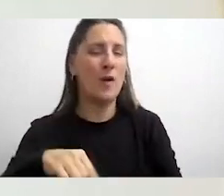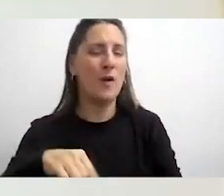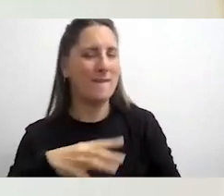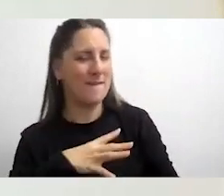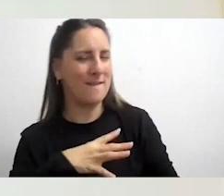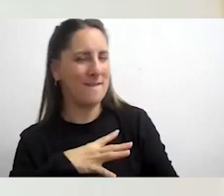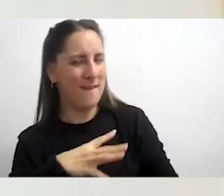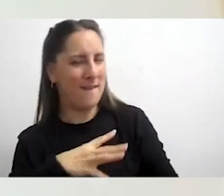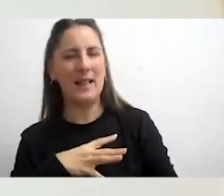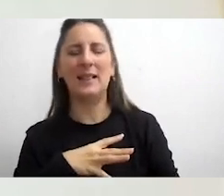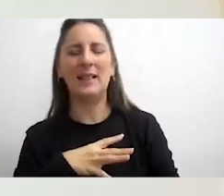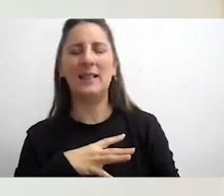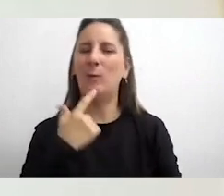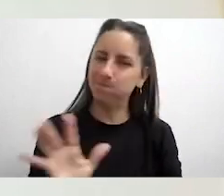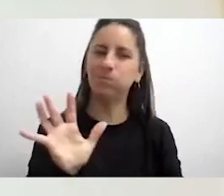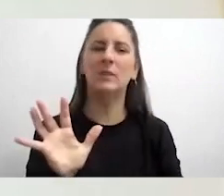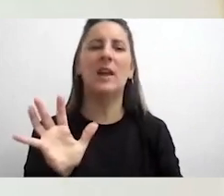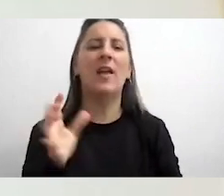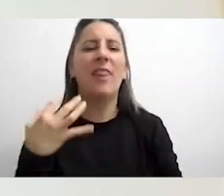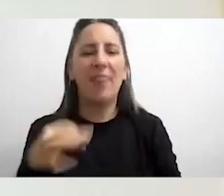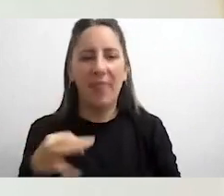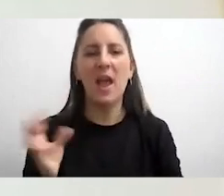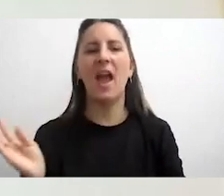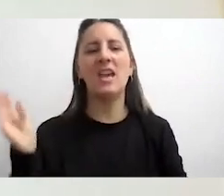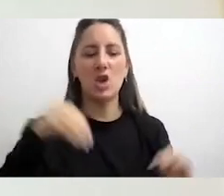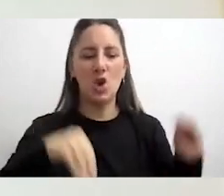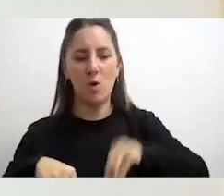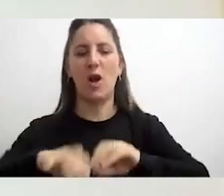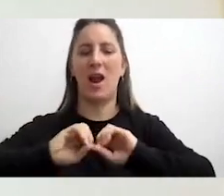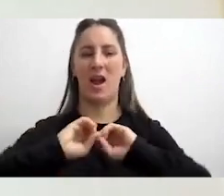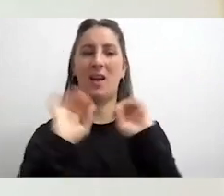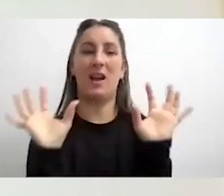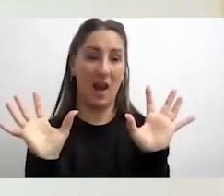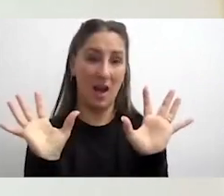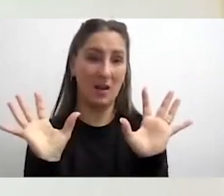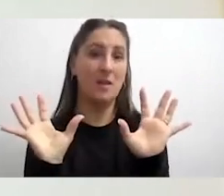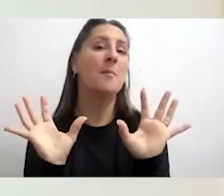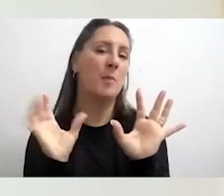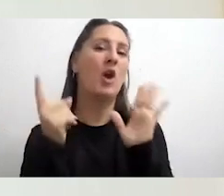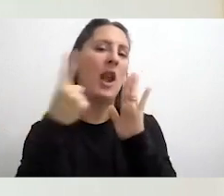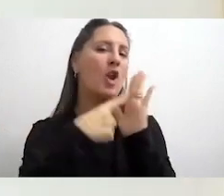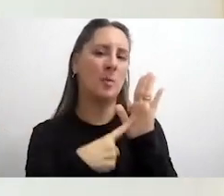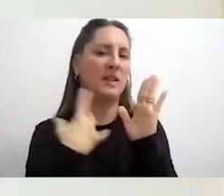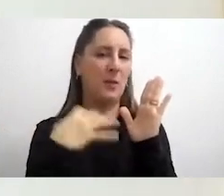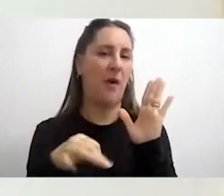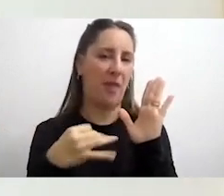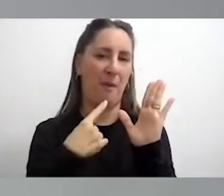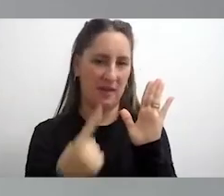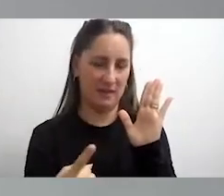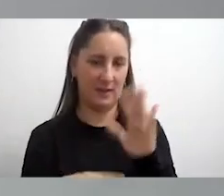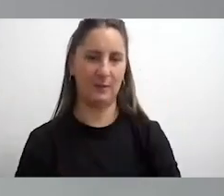o cosas que se tendrían que incorporar y aclarar y que los tiene que decir la propia normativa.